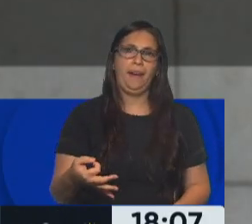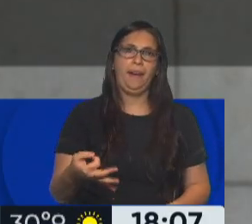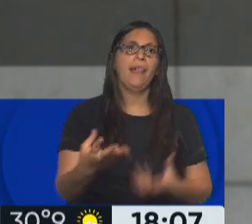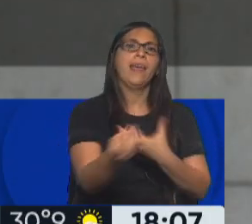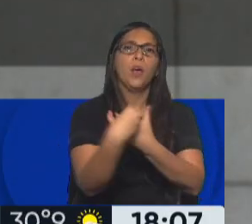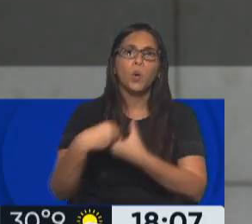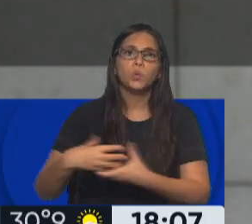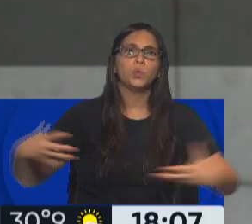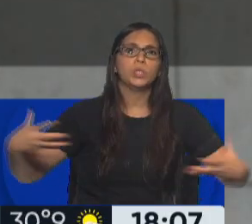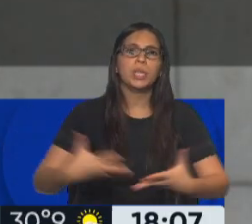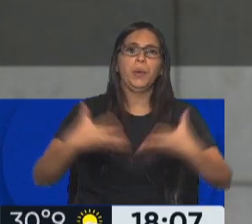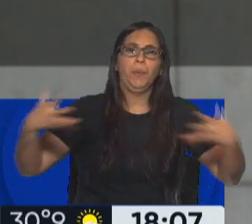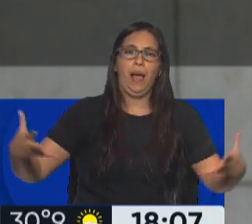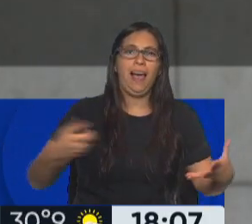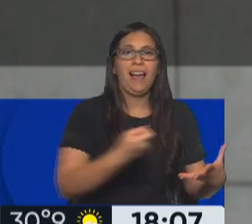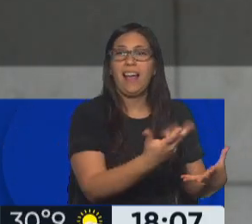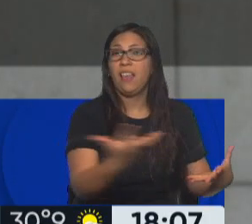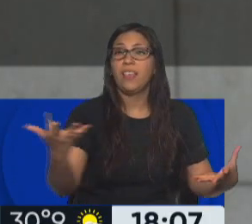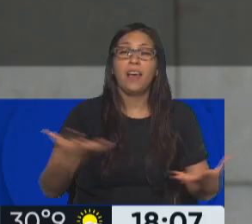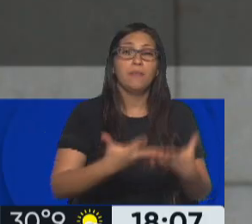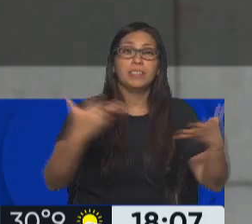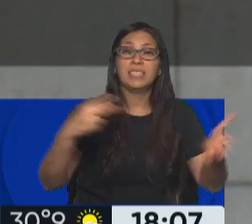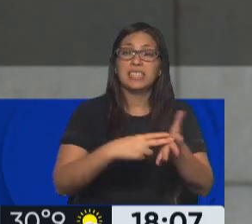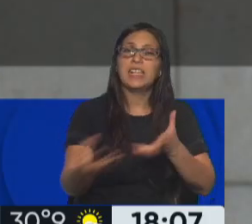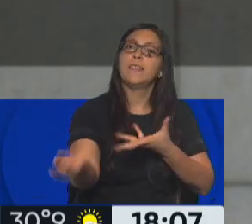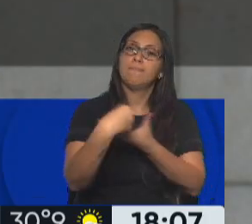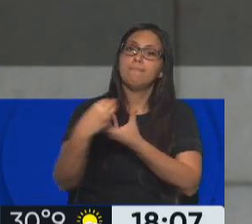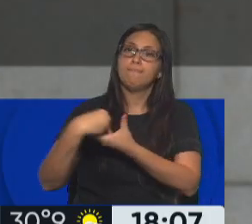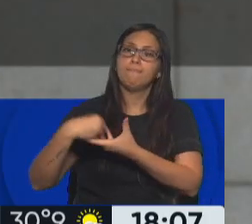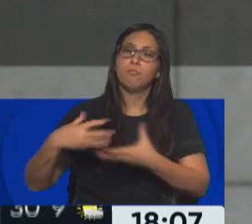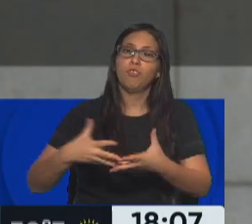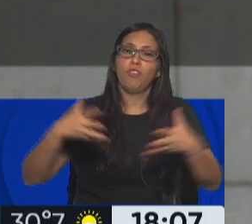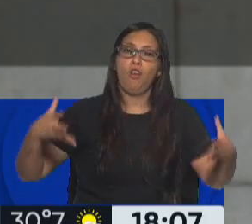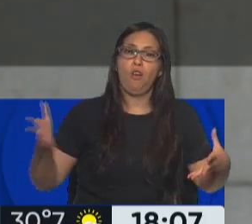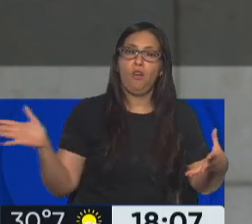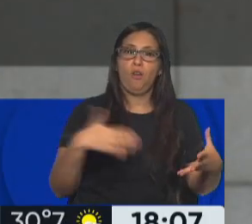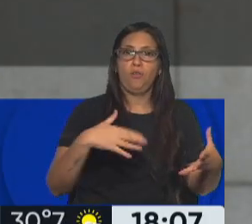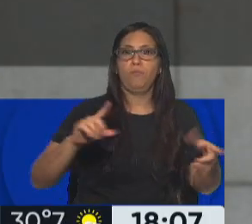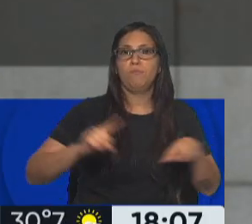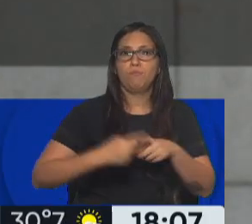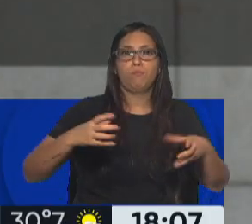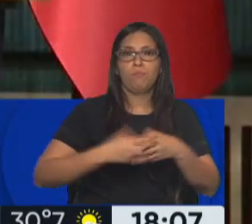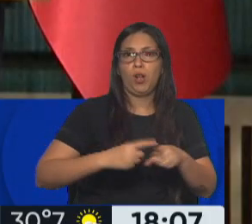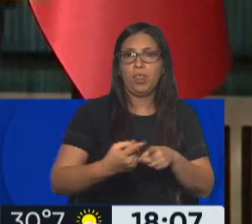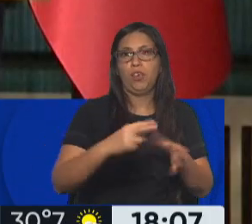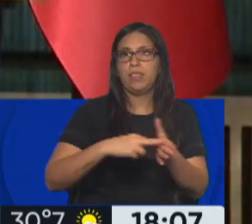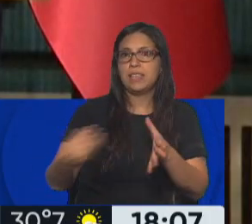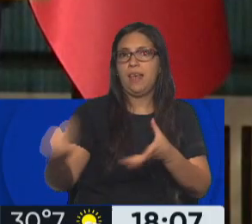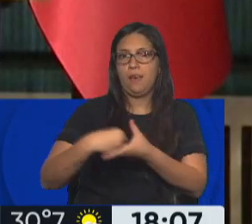inclusive, and include the broadest range of the Syrian society and Syrian parties.